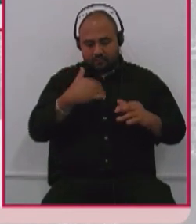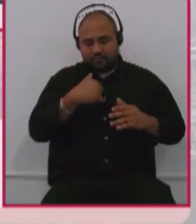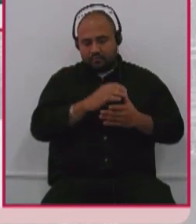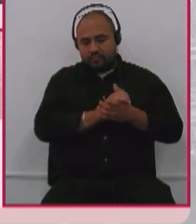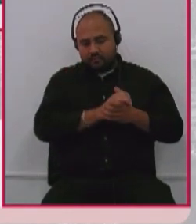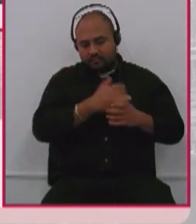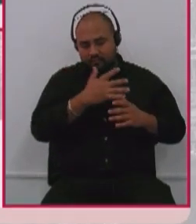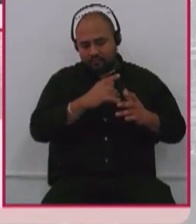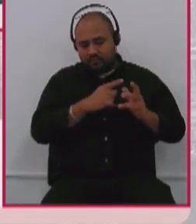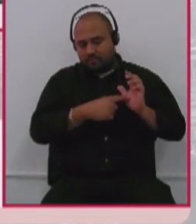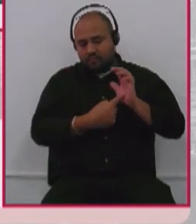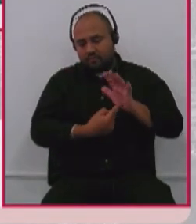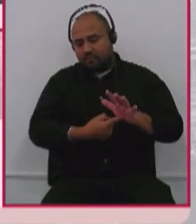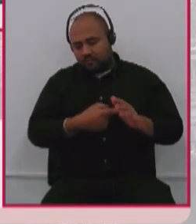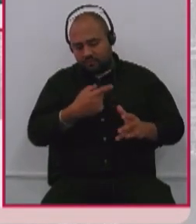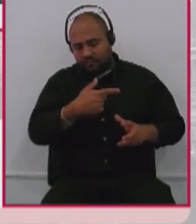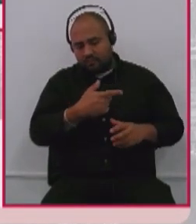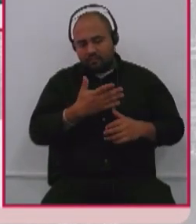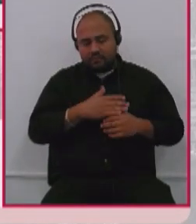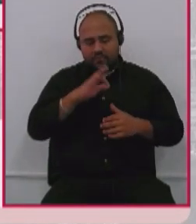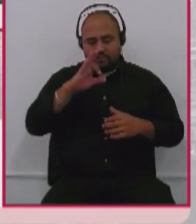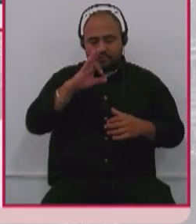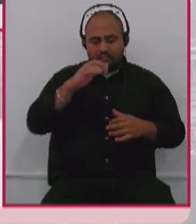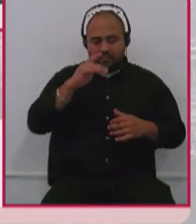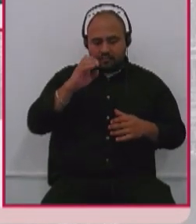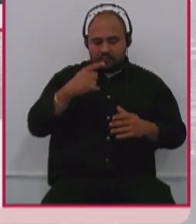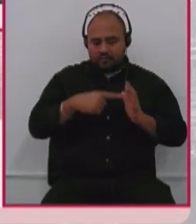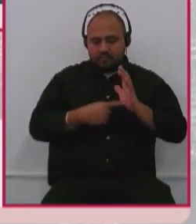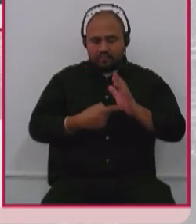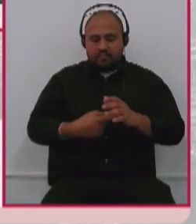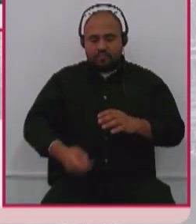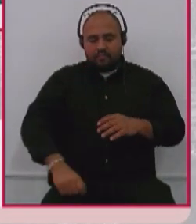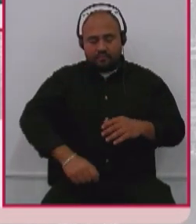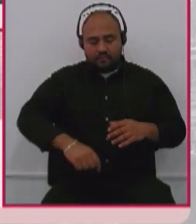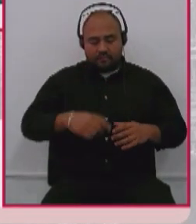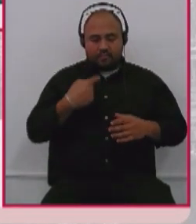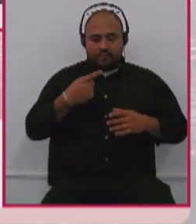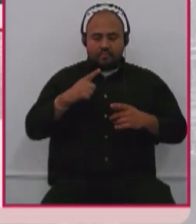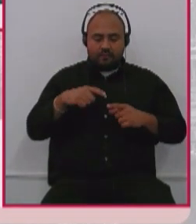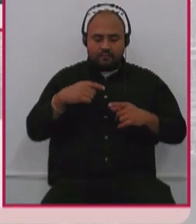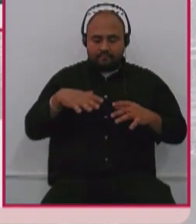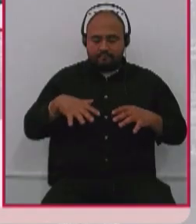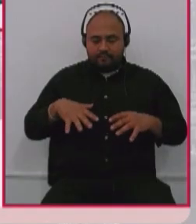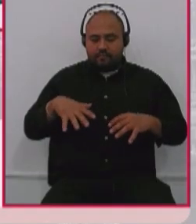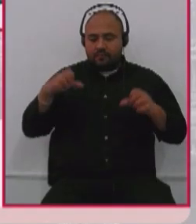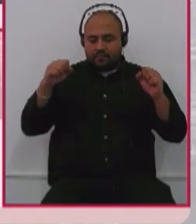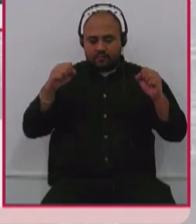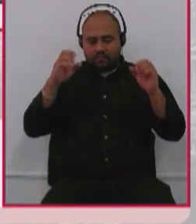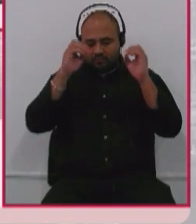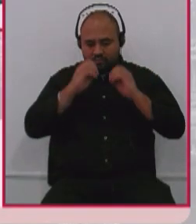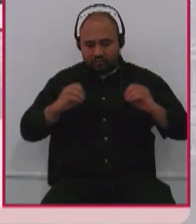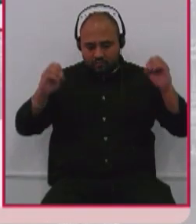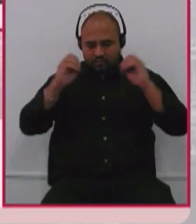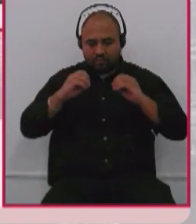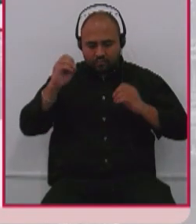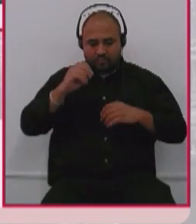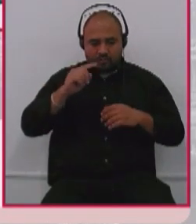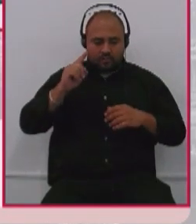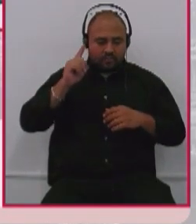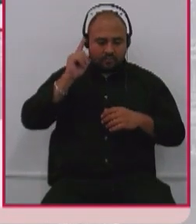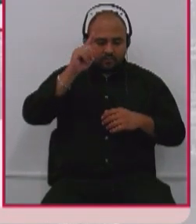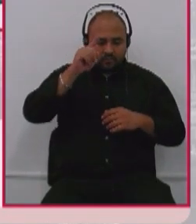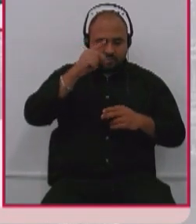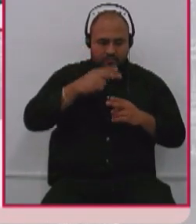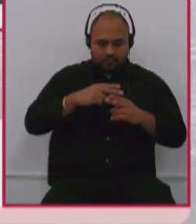explicando y un poco respondiendo a algunas preguntas previas, la recuperación de oro histórica de Yanacocha en todos sus